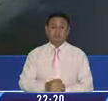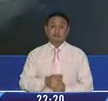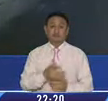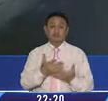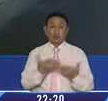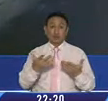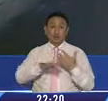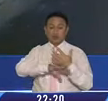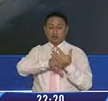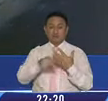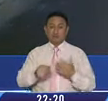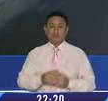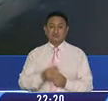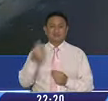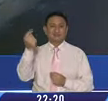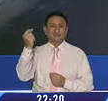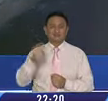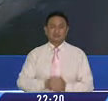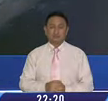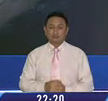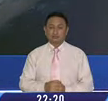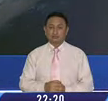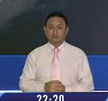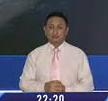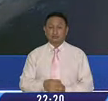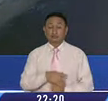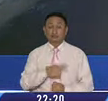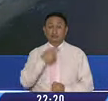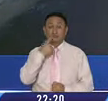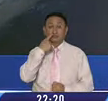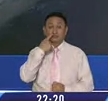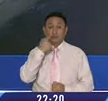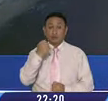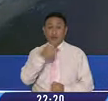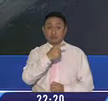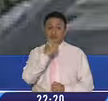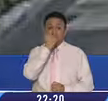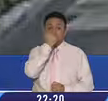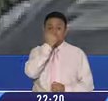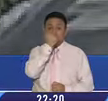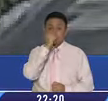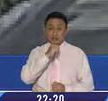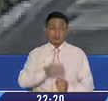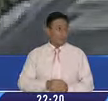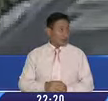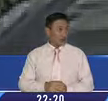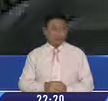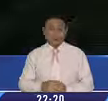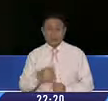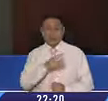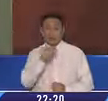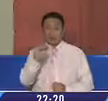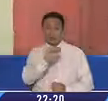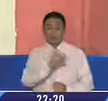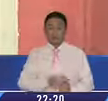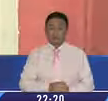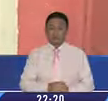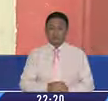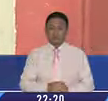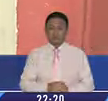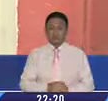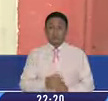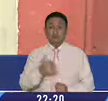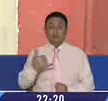sus pertenencias en contados segundos. Hay un hombre, el de rojo al parecer campañero. Están con